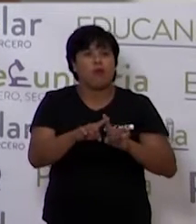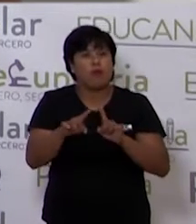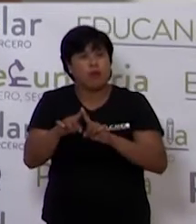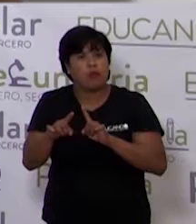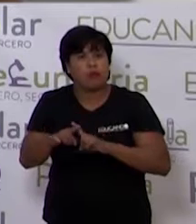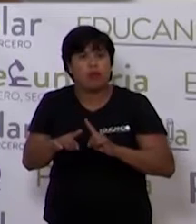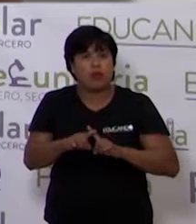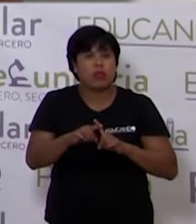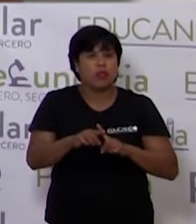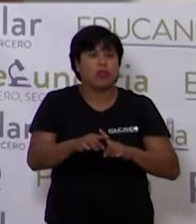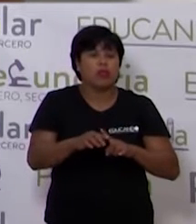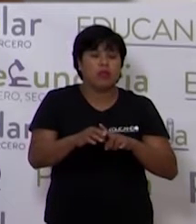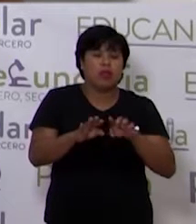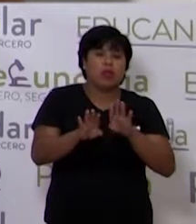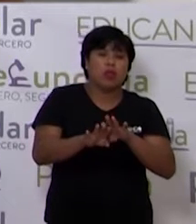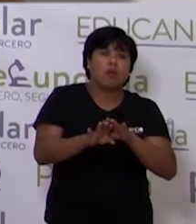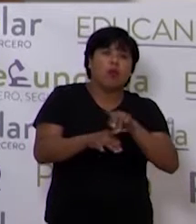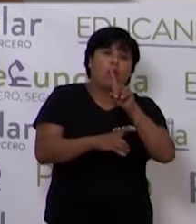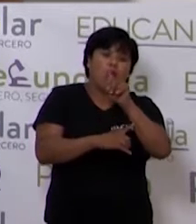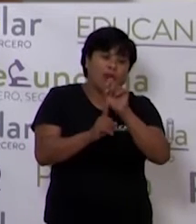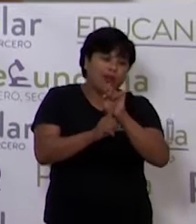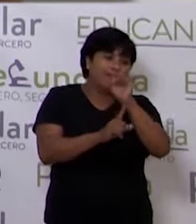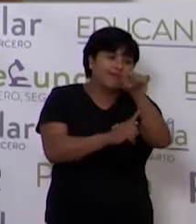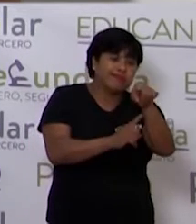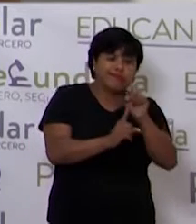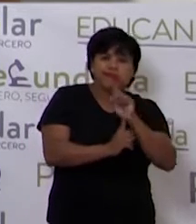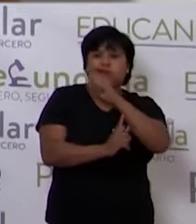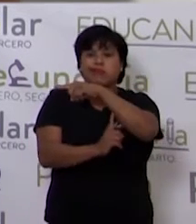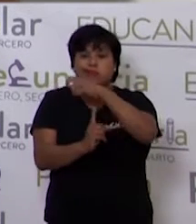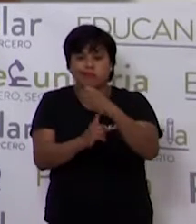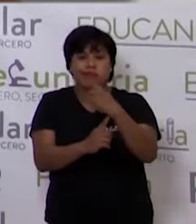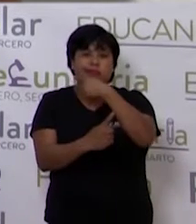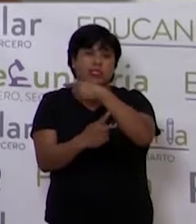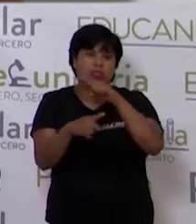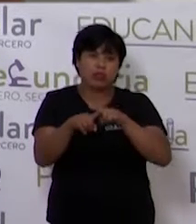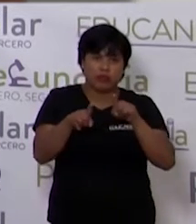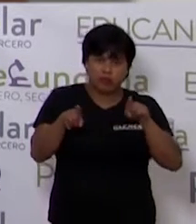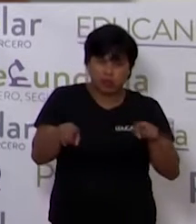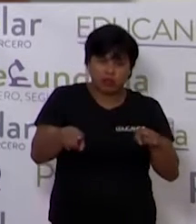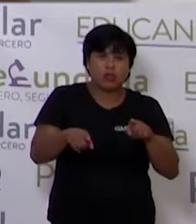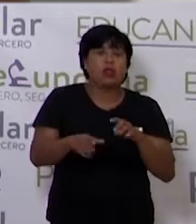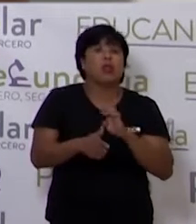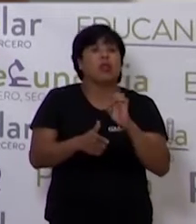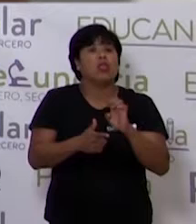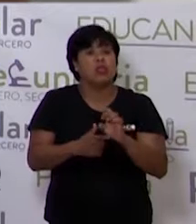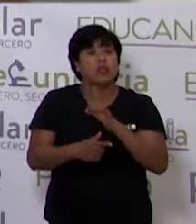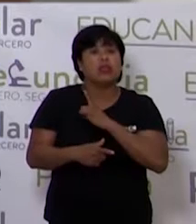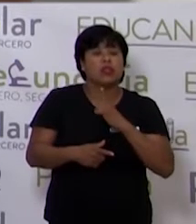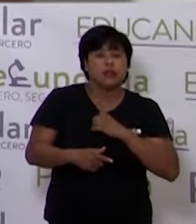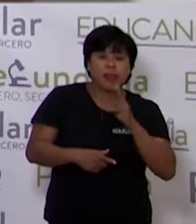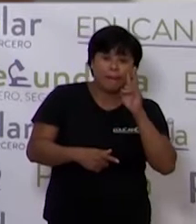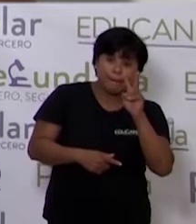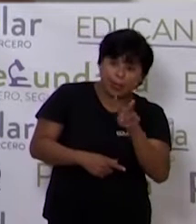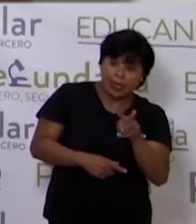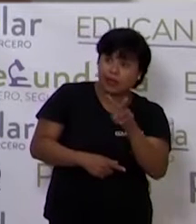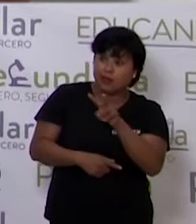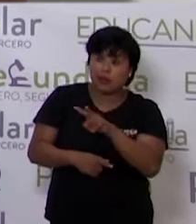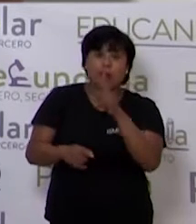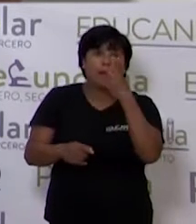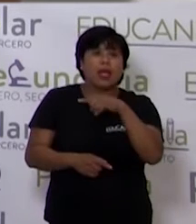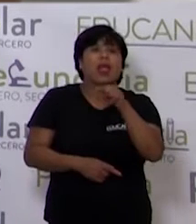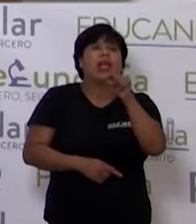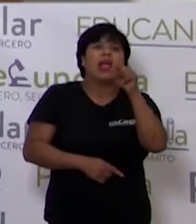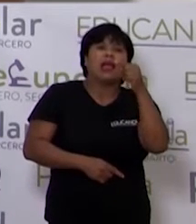diferentes direcciones donde tiraba el agua. Entonces, pues tienen que calcular para